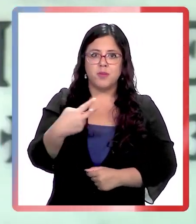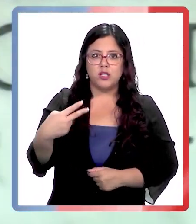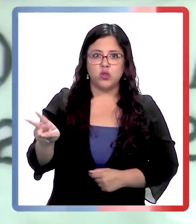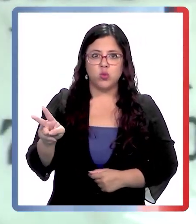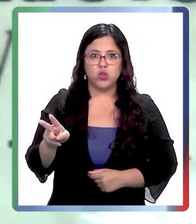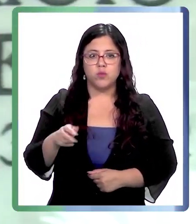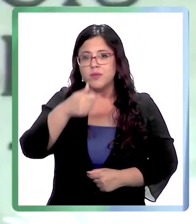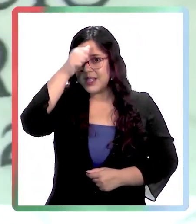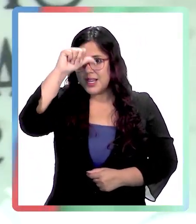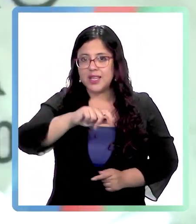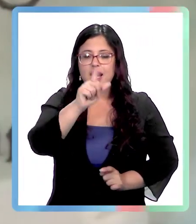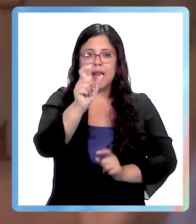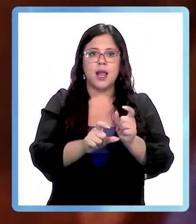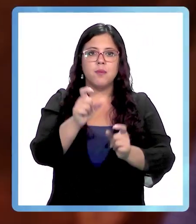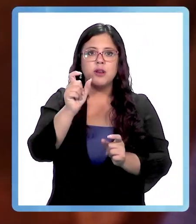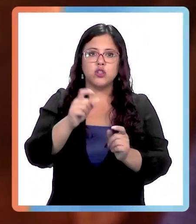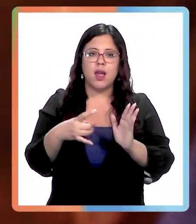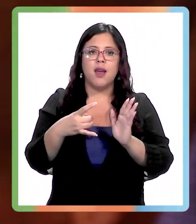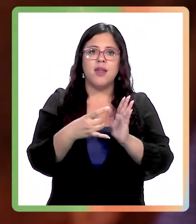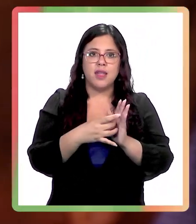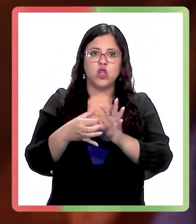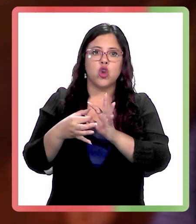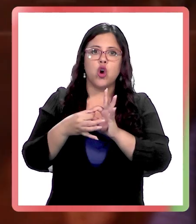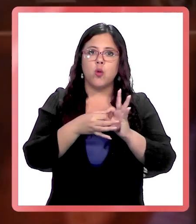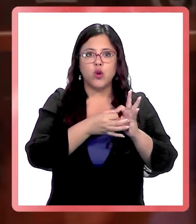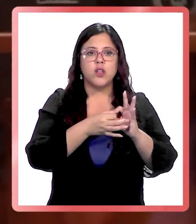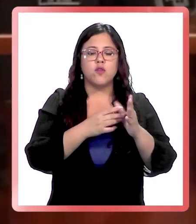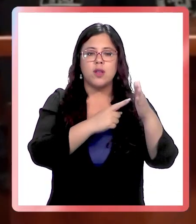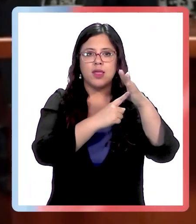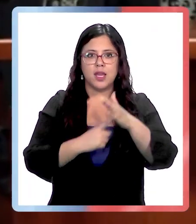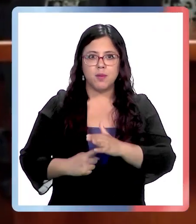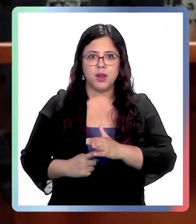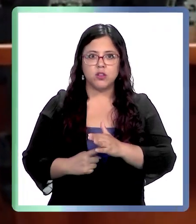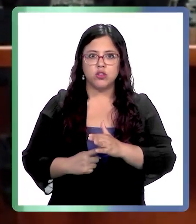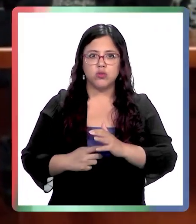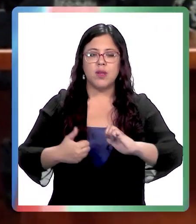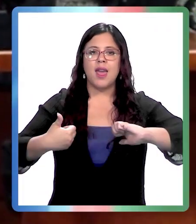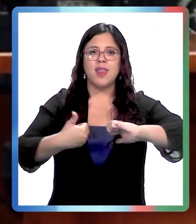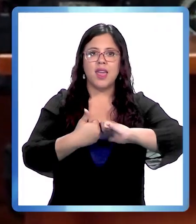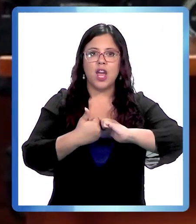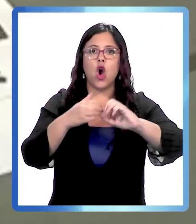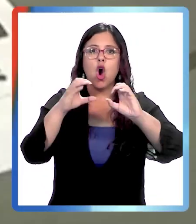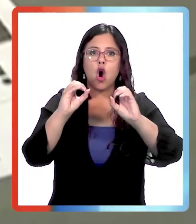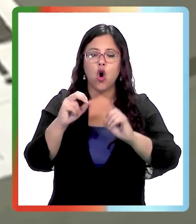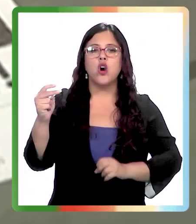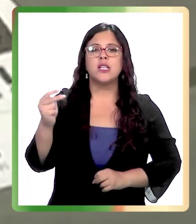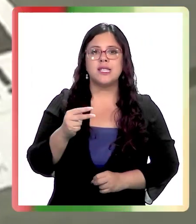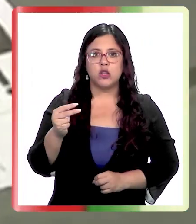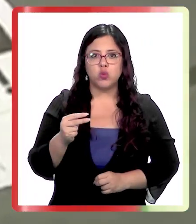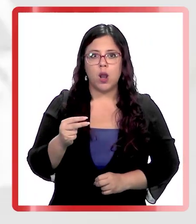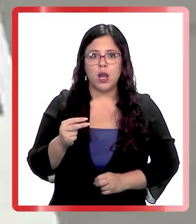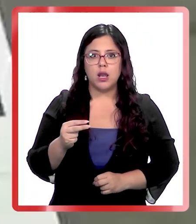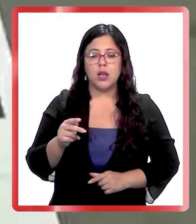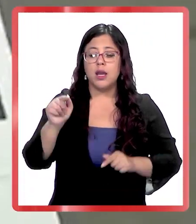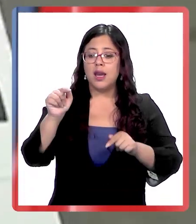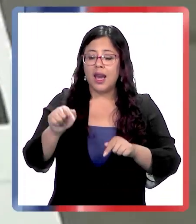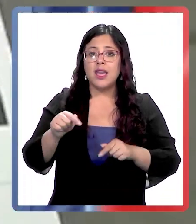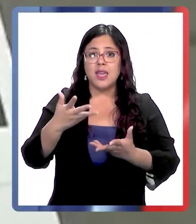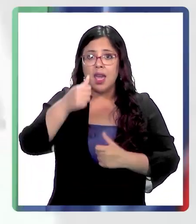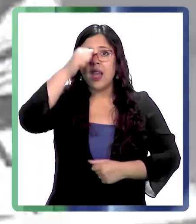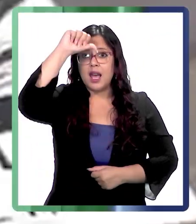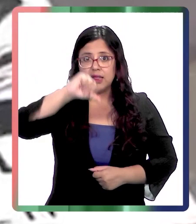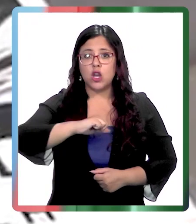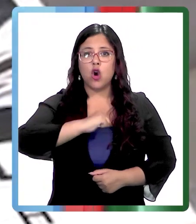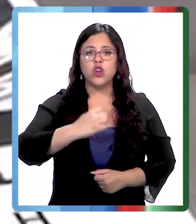su nombre, que sanciona a quienes cometan crímenes motivados por discriminación de género u orientación sexual. Por el crimen